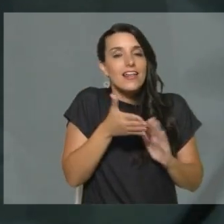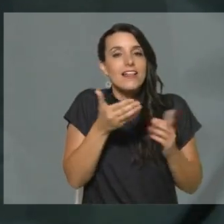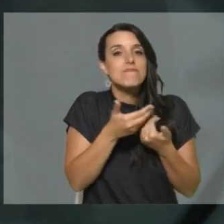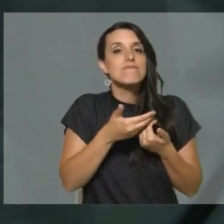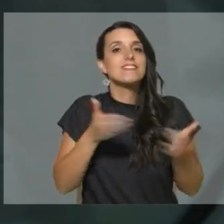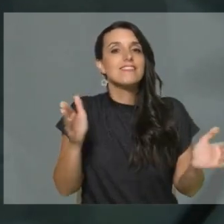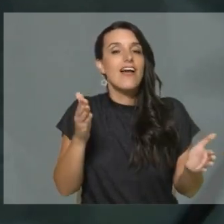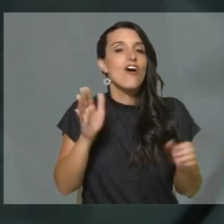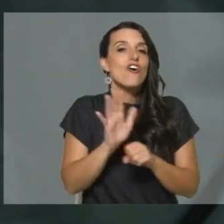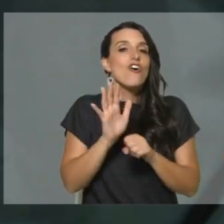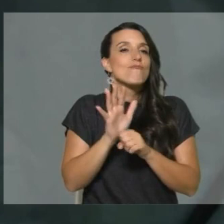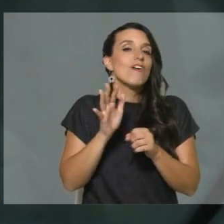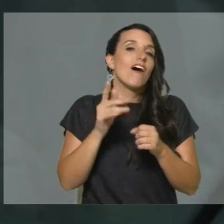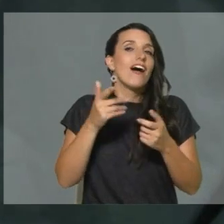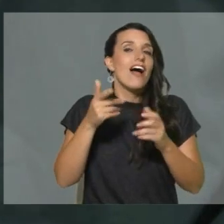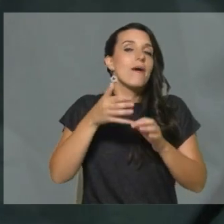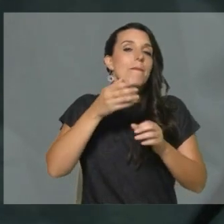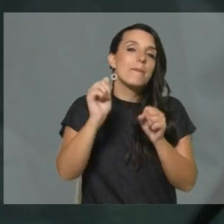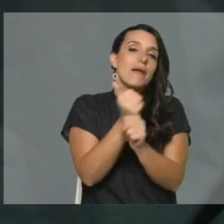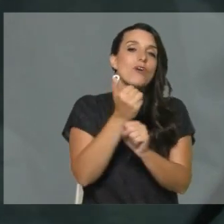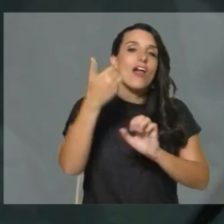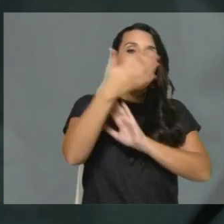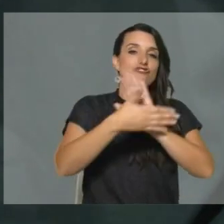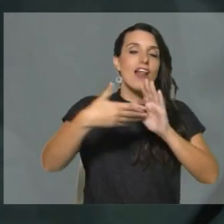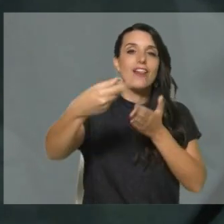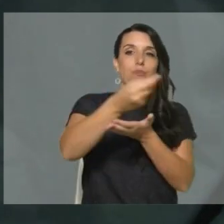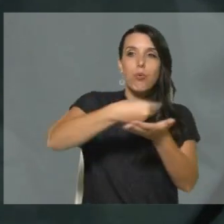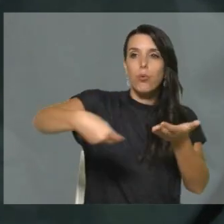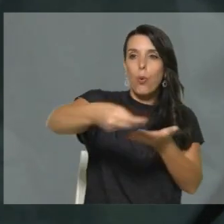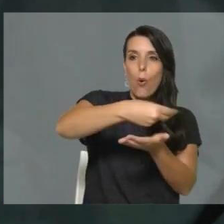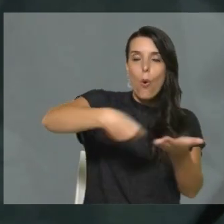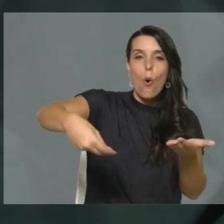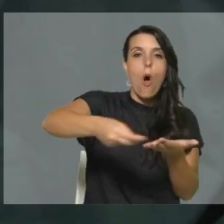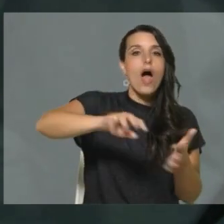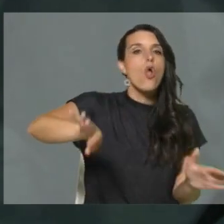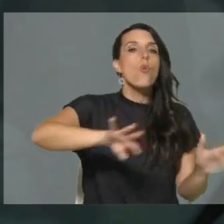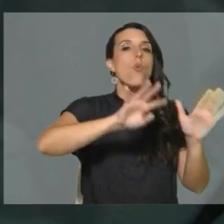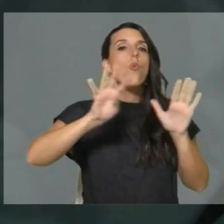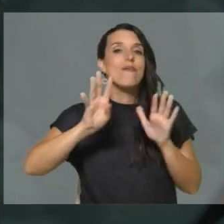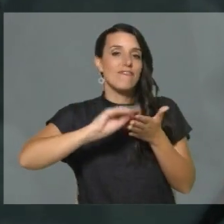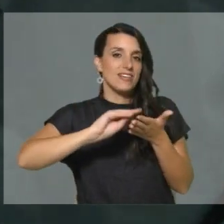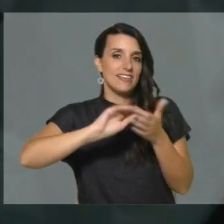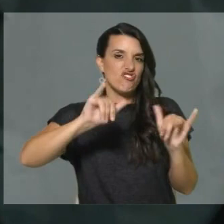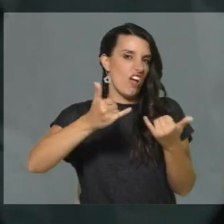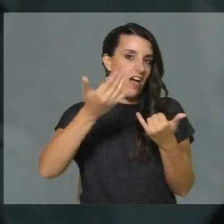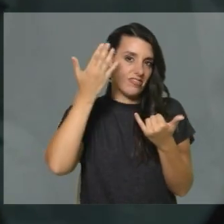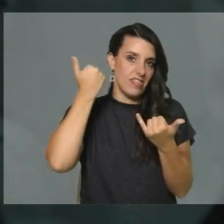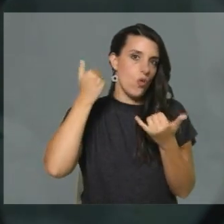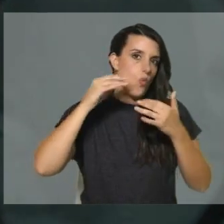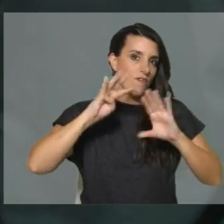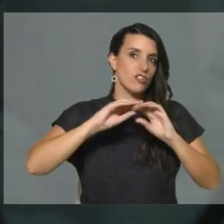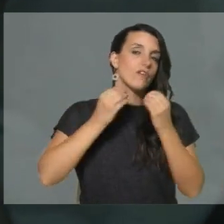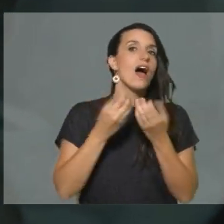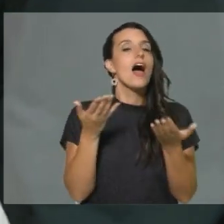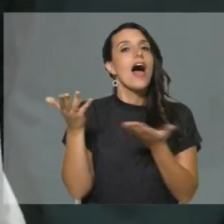de entrega del Premio Nacional de Ilustración en esta su novena edición. Y bueno, de todo vamos a hablar a partir de este momento